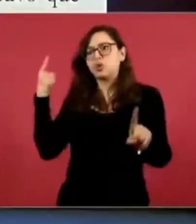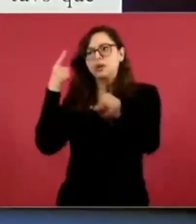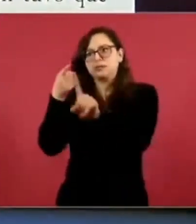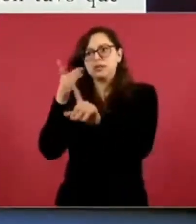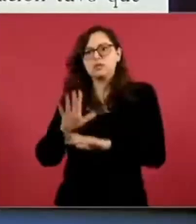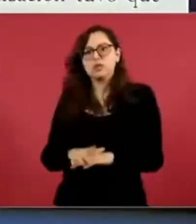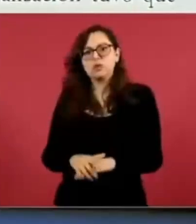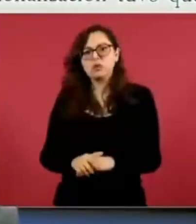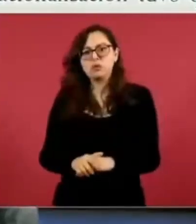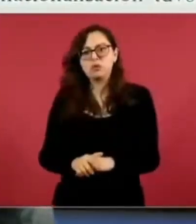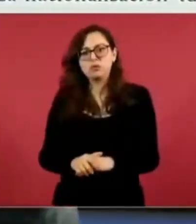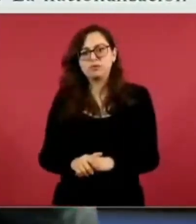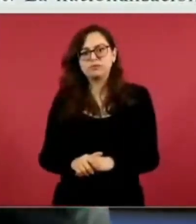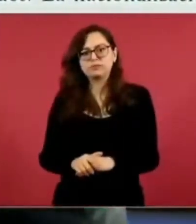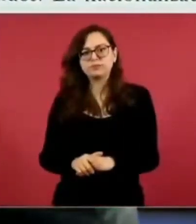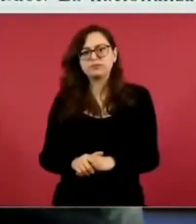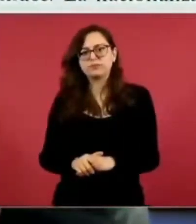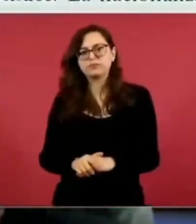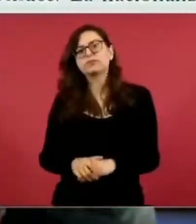puso